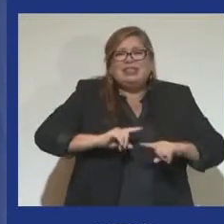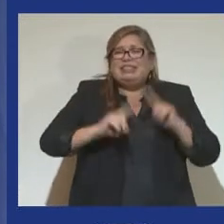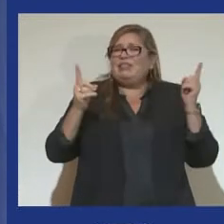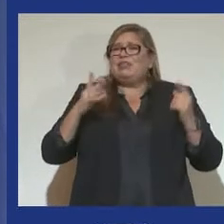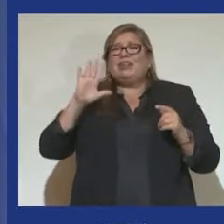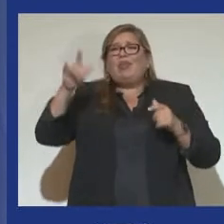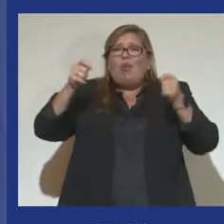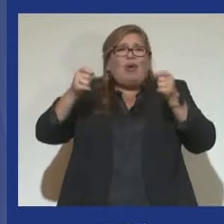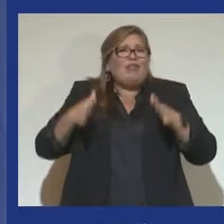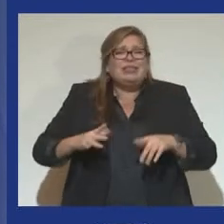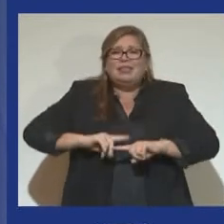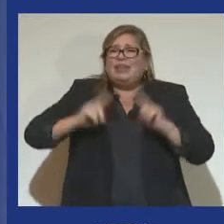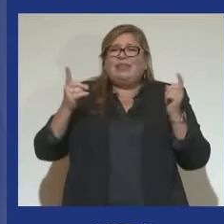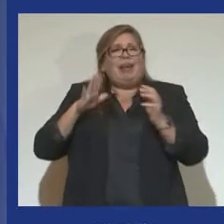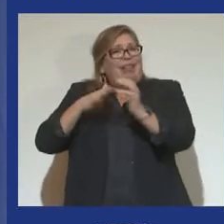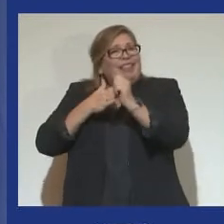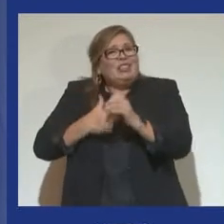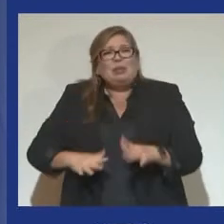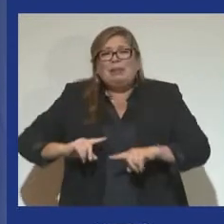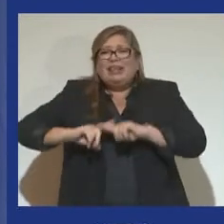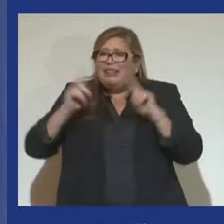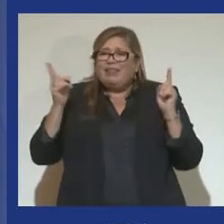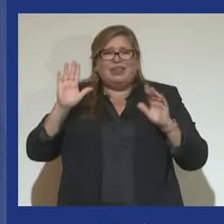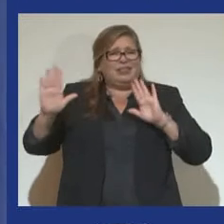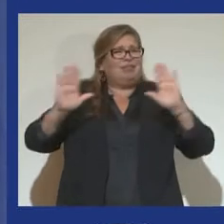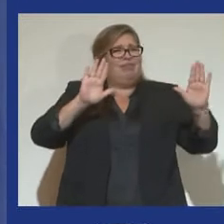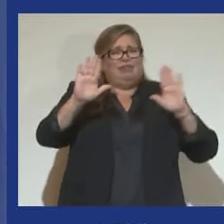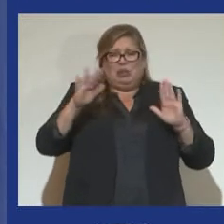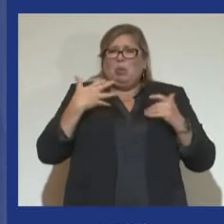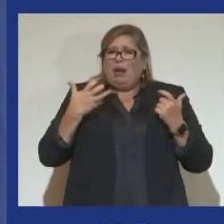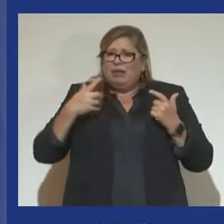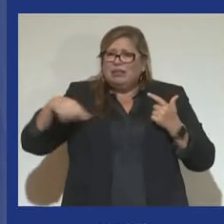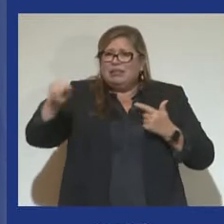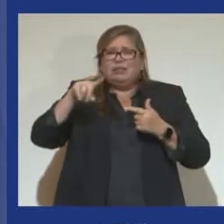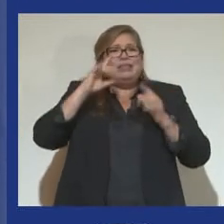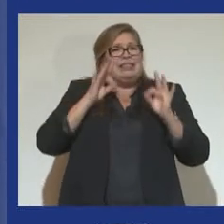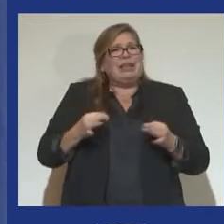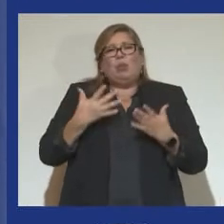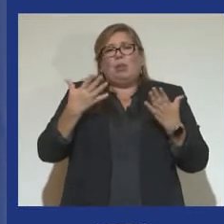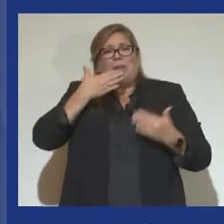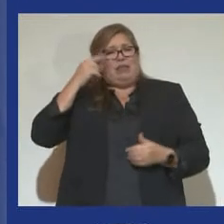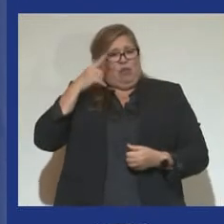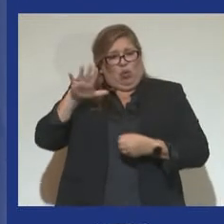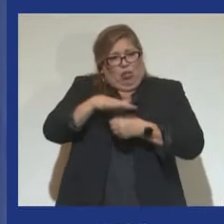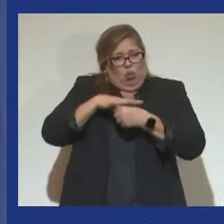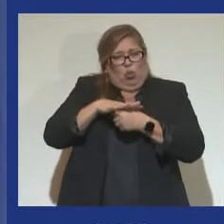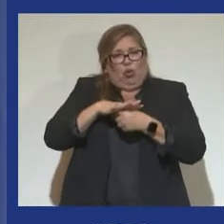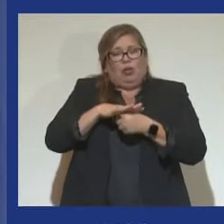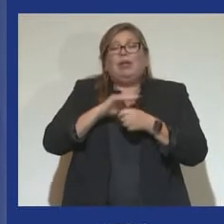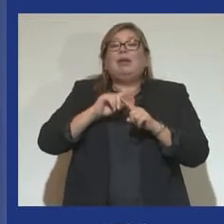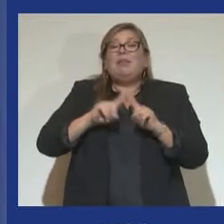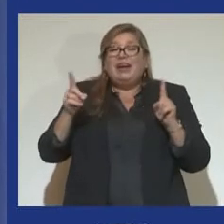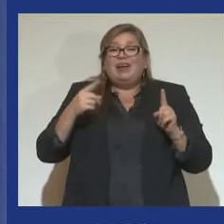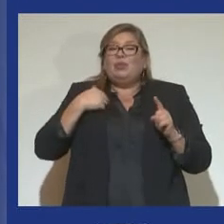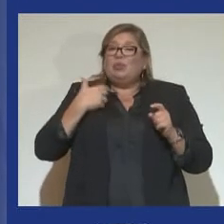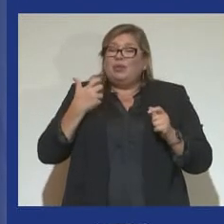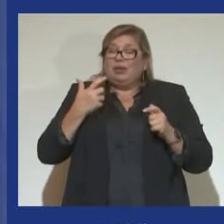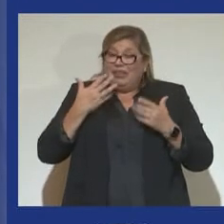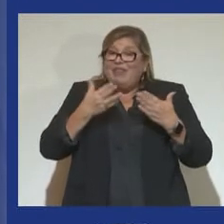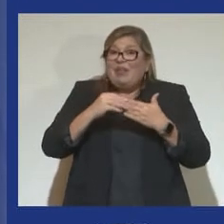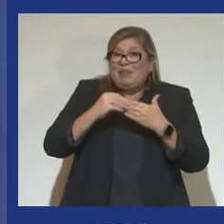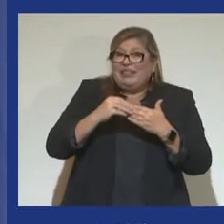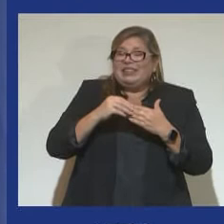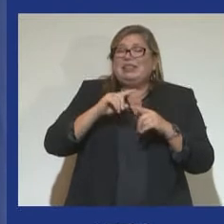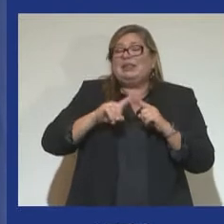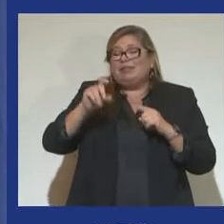diferentes gobierno diferente liderazgo queremos darles esa flexibilidad pero tenemos que invertir más